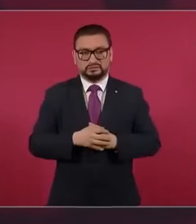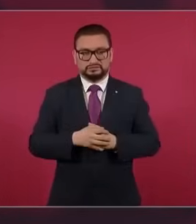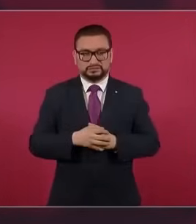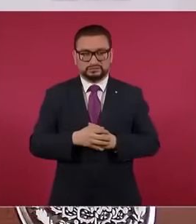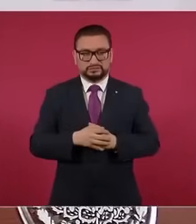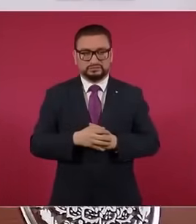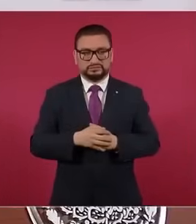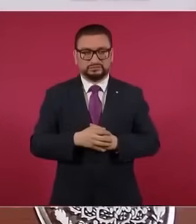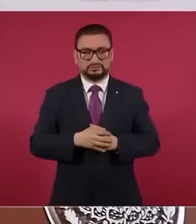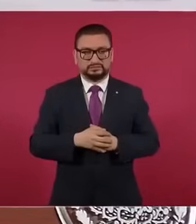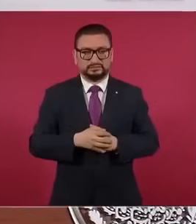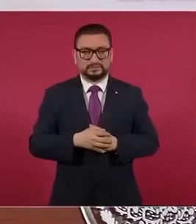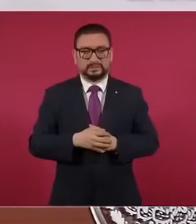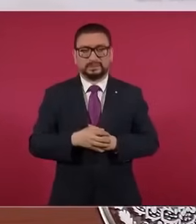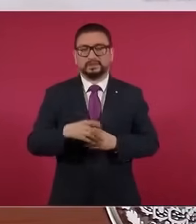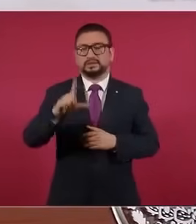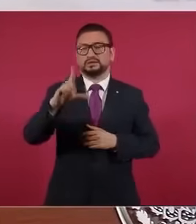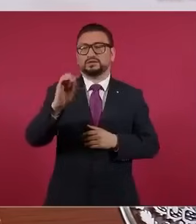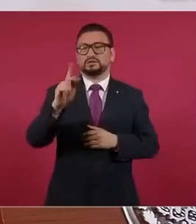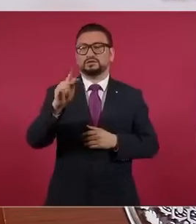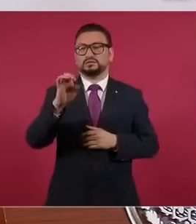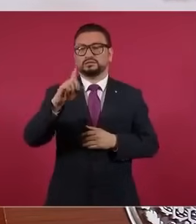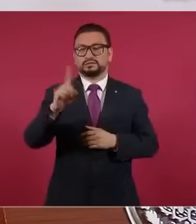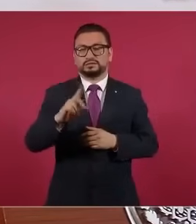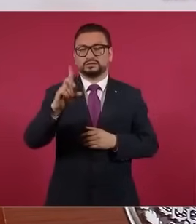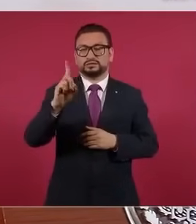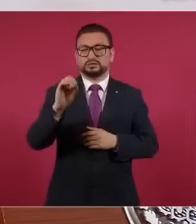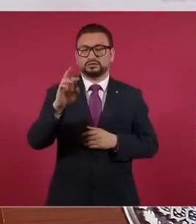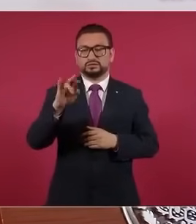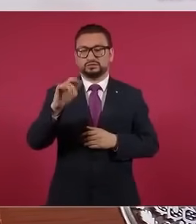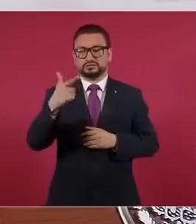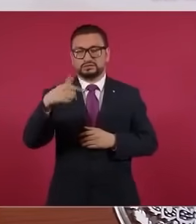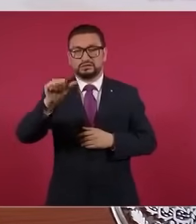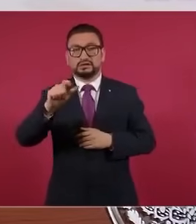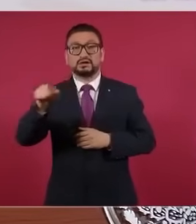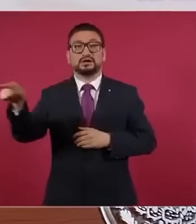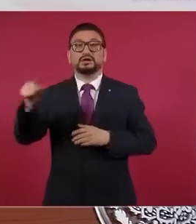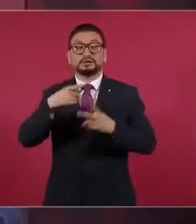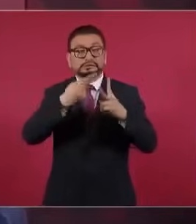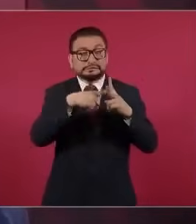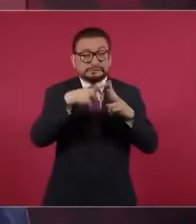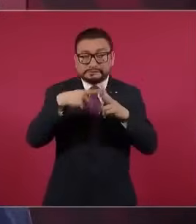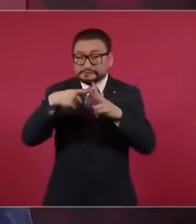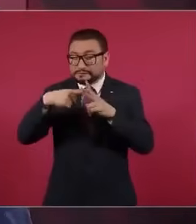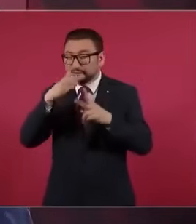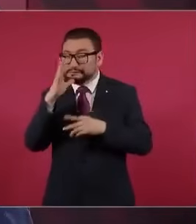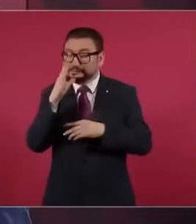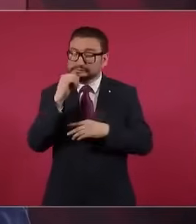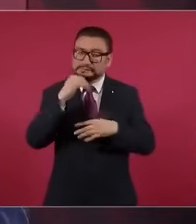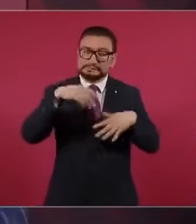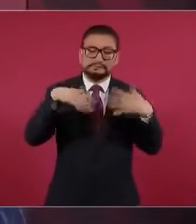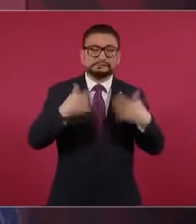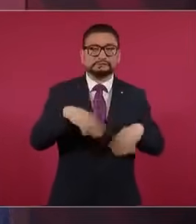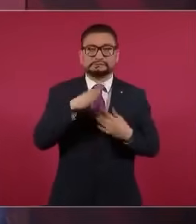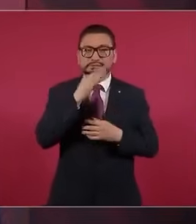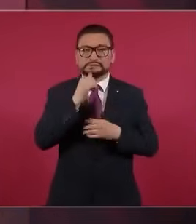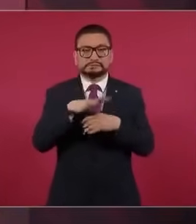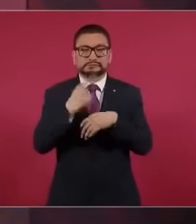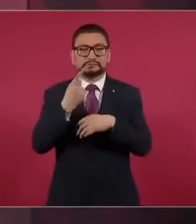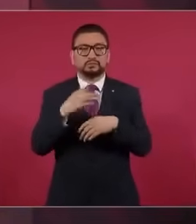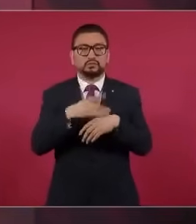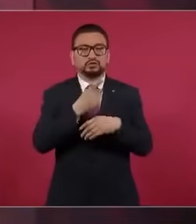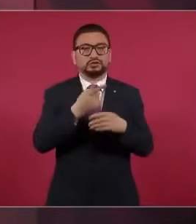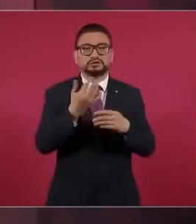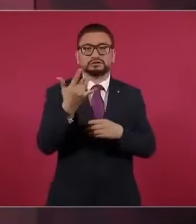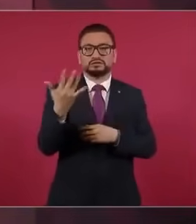y a López Dóriga. Dicen, es que no es posible que si